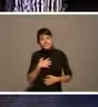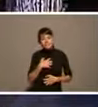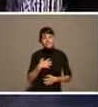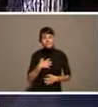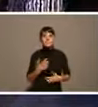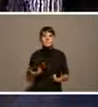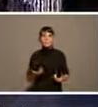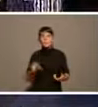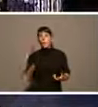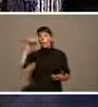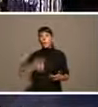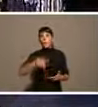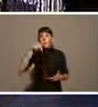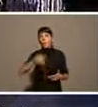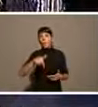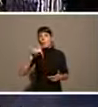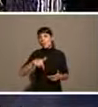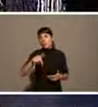Hoy